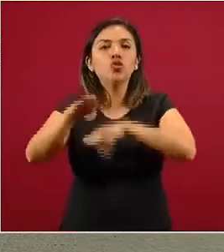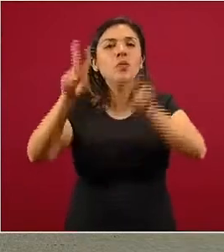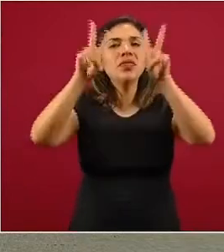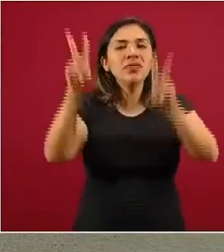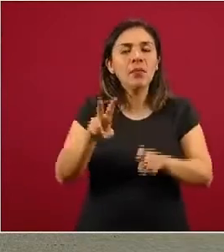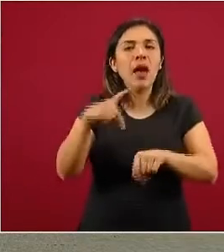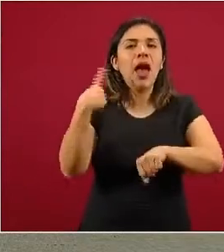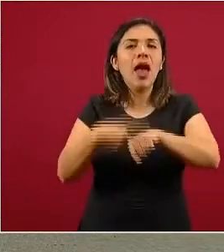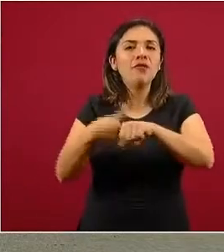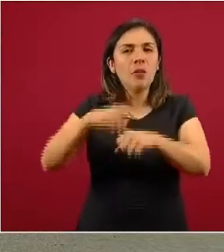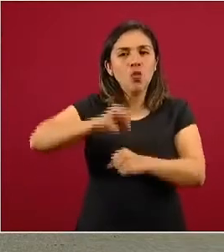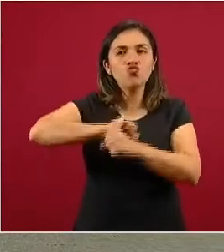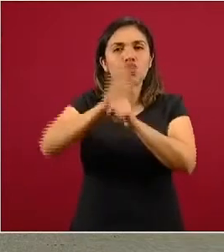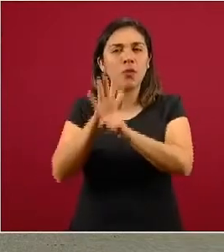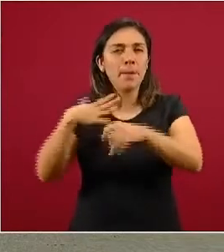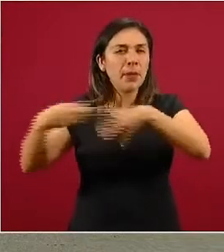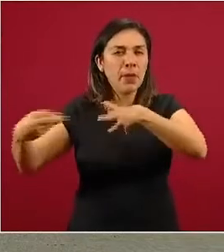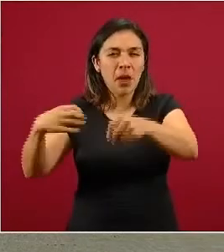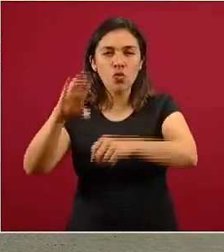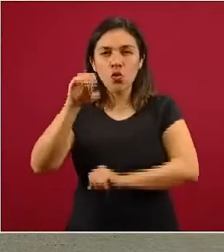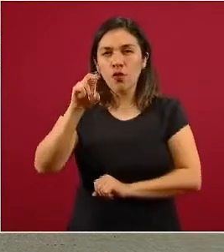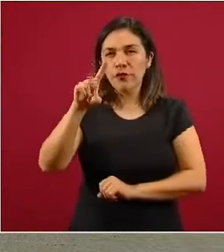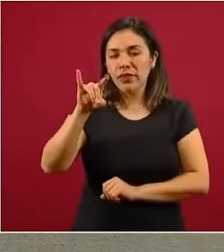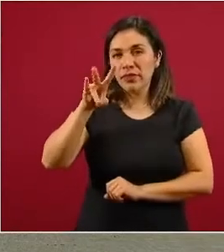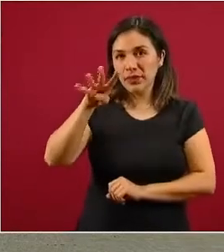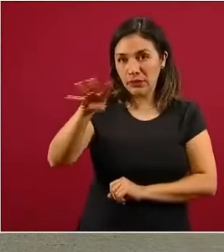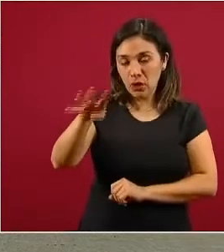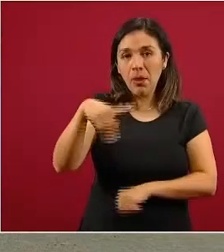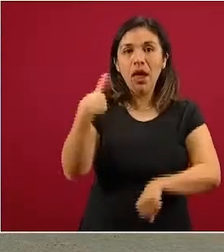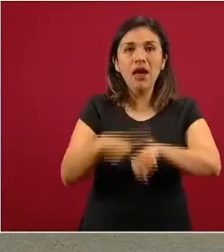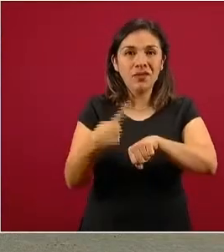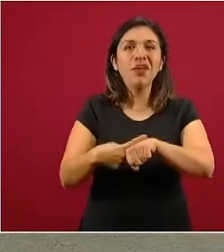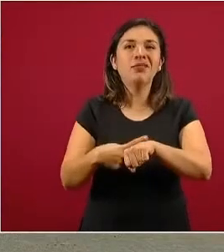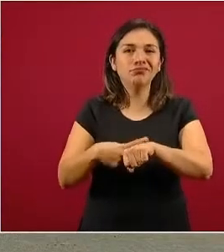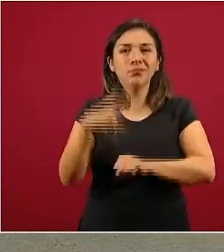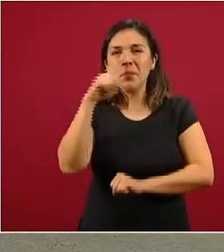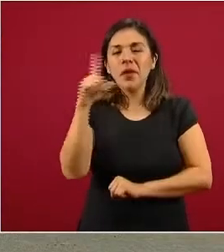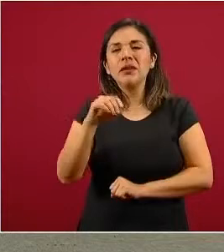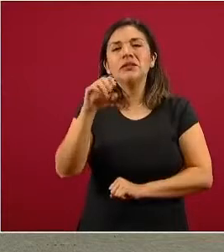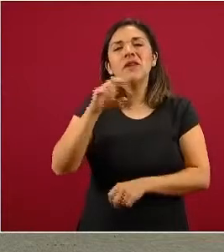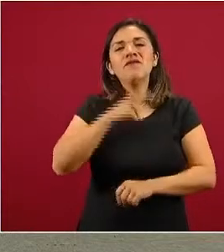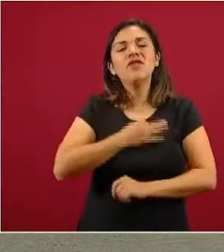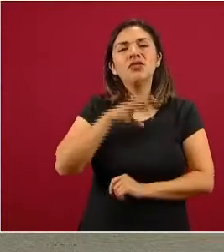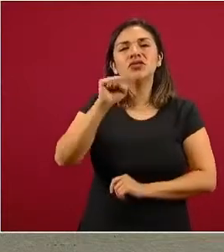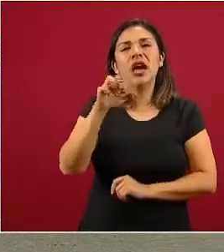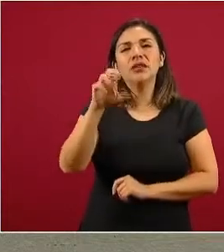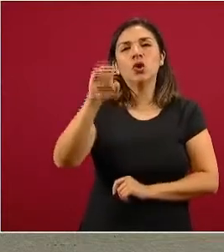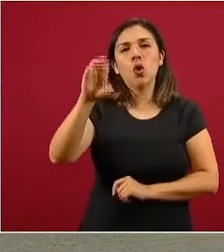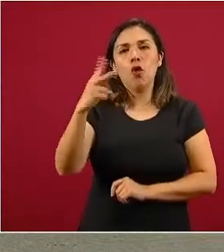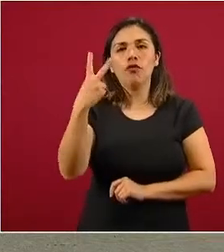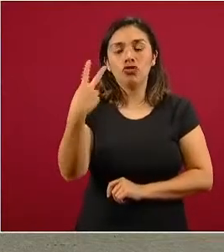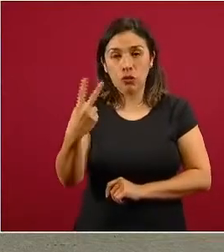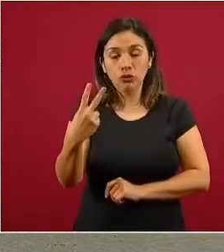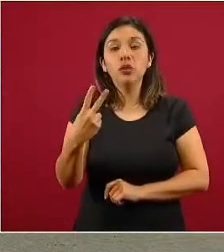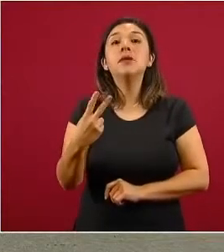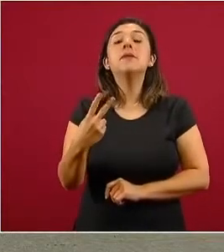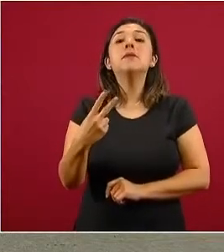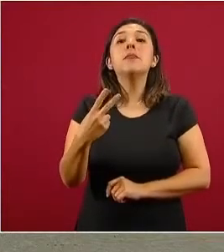la epidemia de la COVID-19, enfermedad causada por el virus SARS-CoV-2. Tendremos